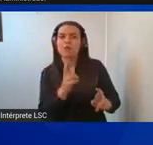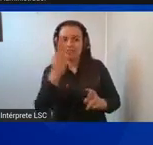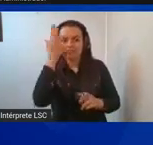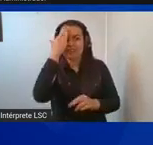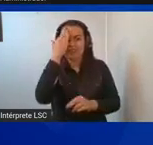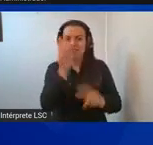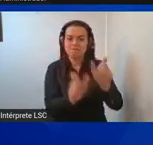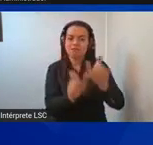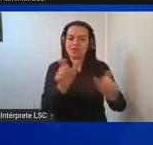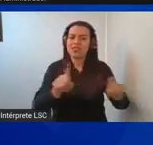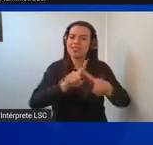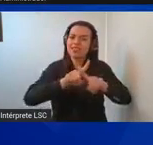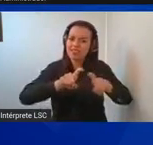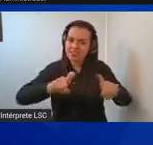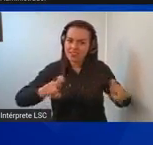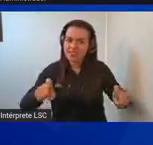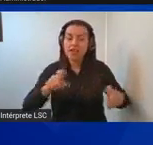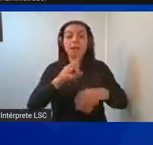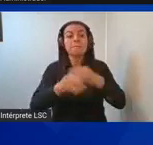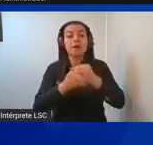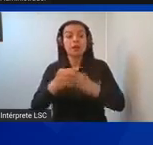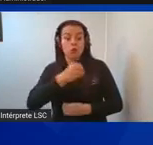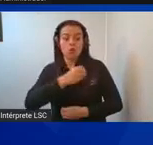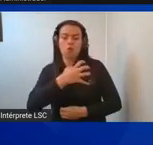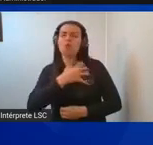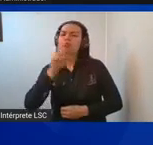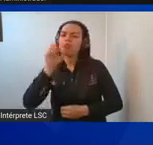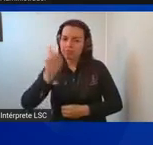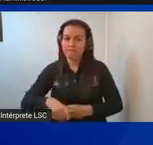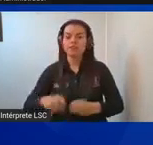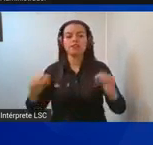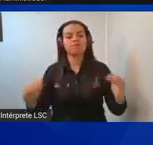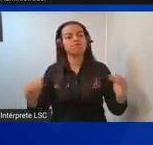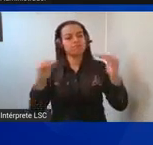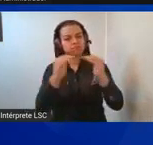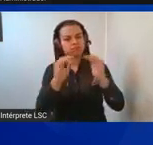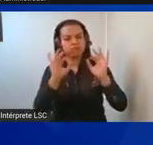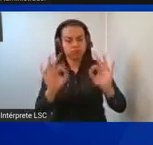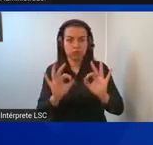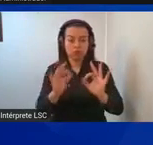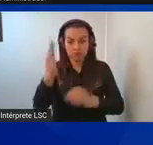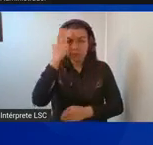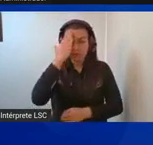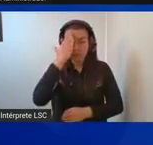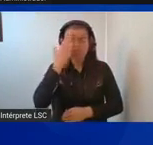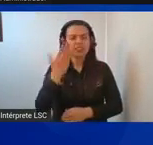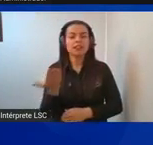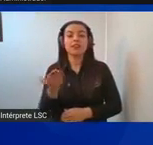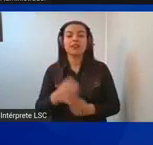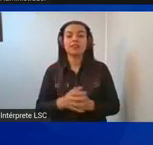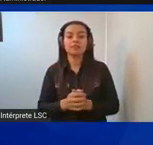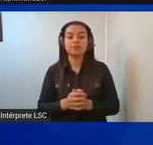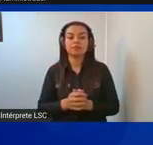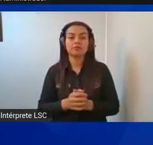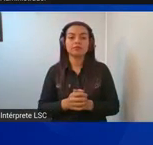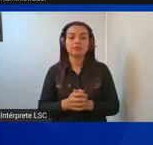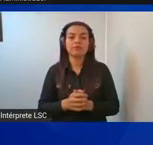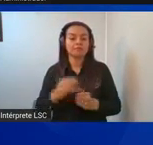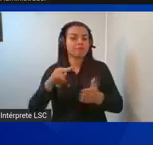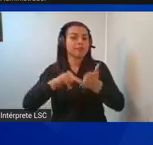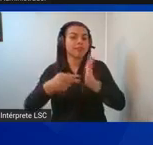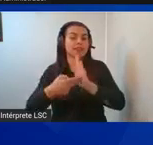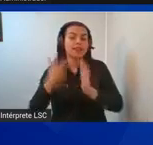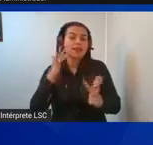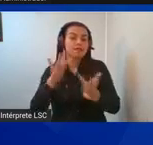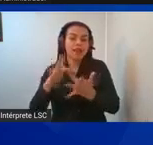diversidad y de equiparar las oportunidades para todos, también creo yo que al final de cuentas eso tiene que ver con unos recursos